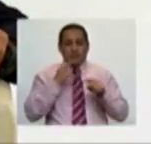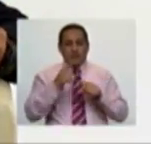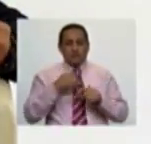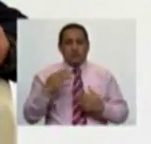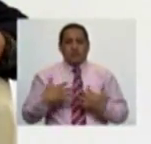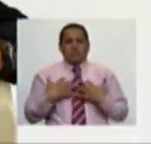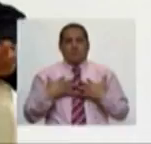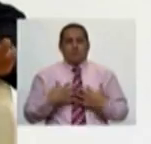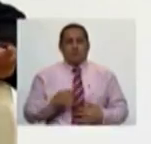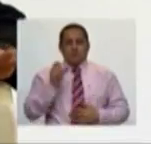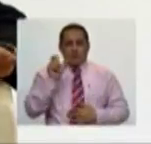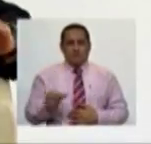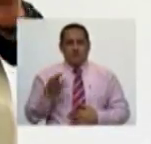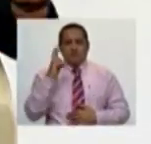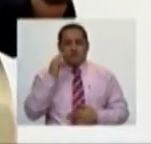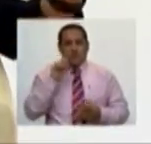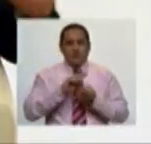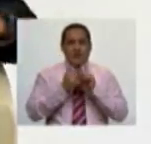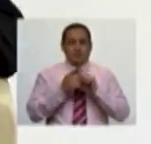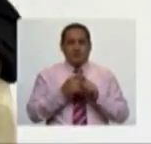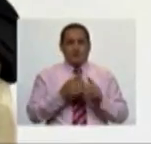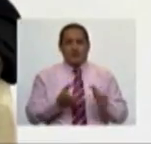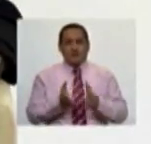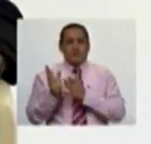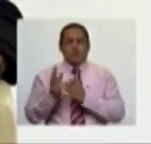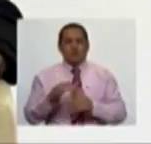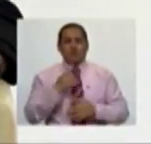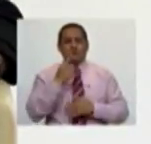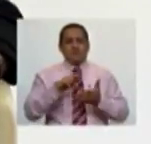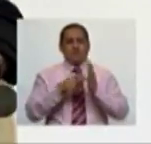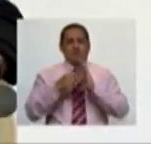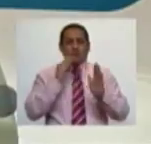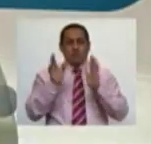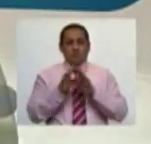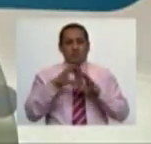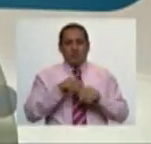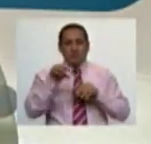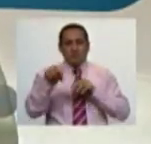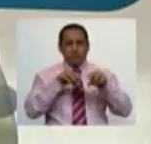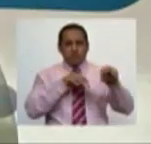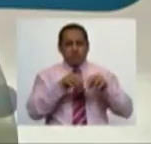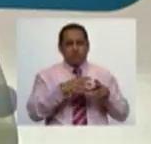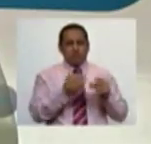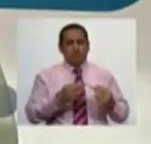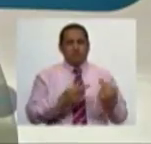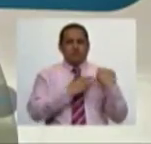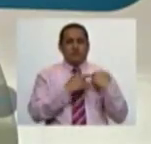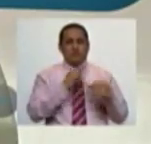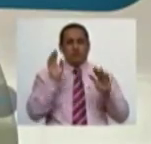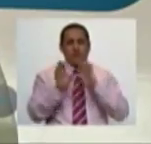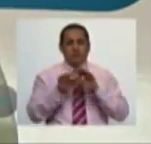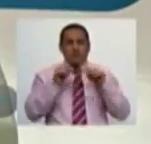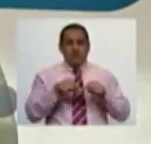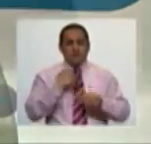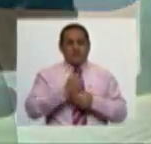Esto es lo que atemoriza al delincuente y hace cambiar de ruta. Entonces estamos ante casi una distribución de funciones, ¿no? Por lo